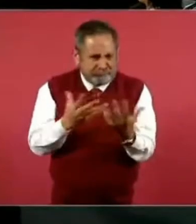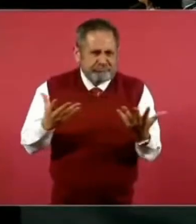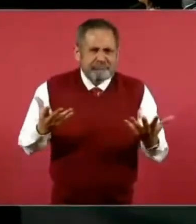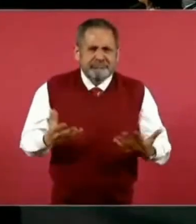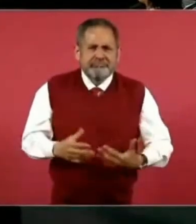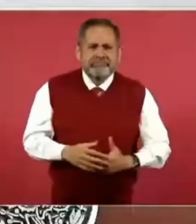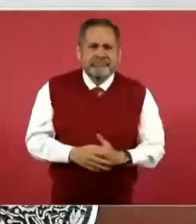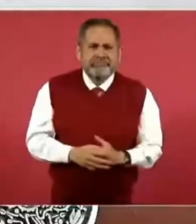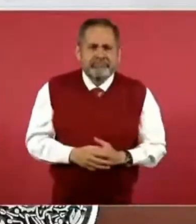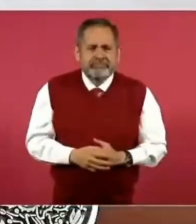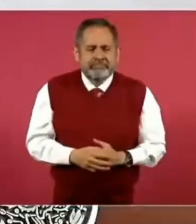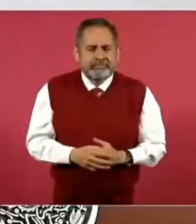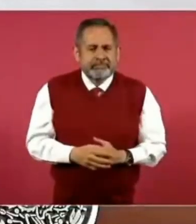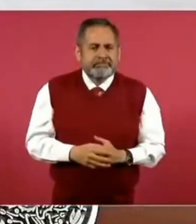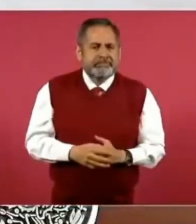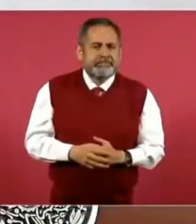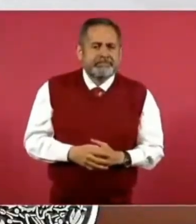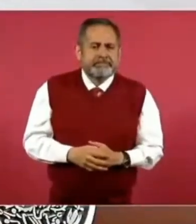para ir